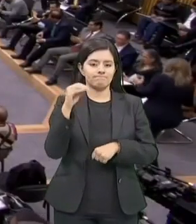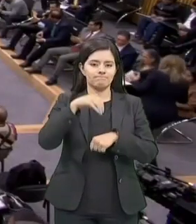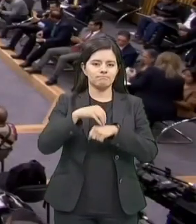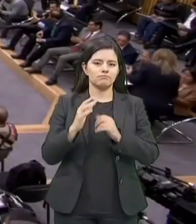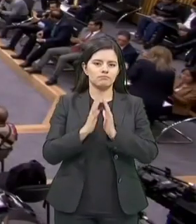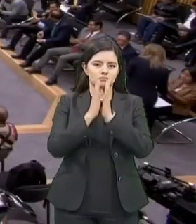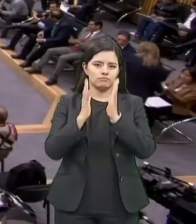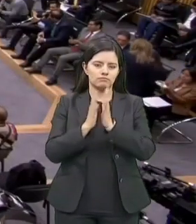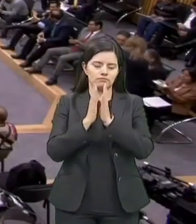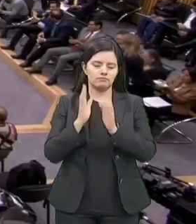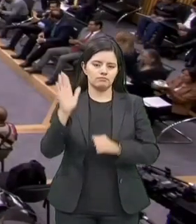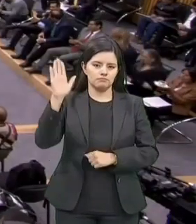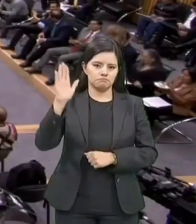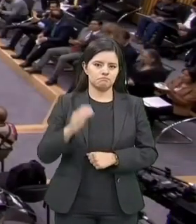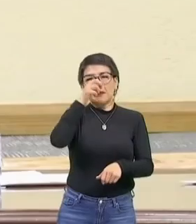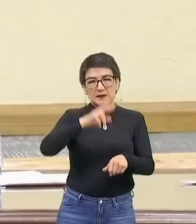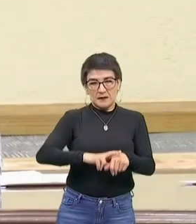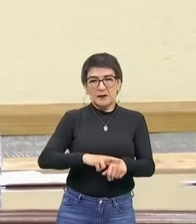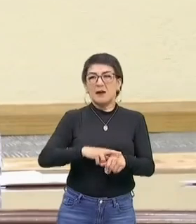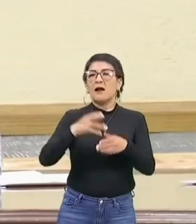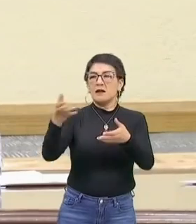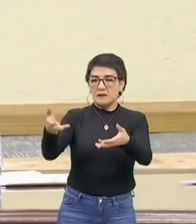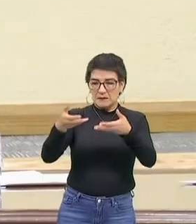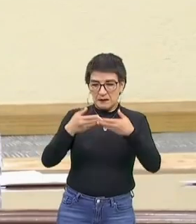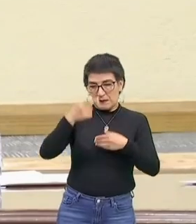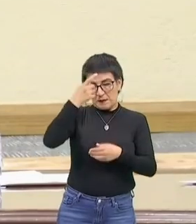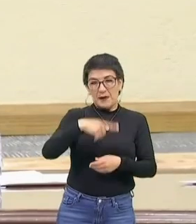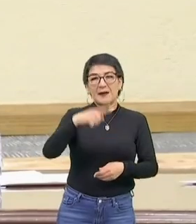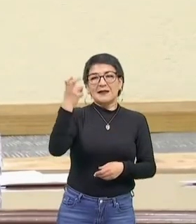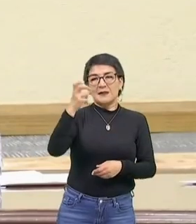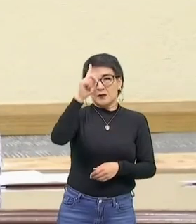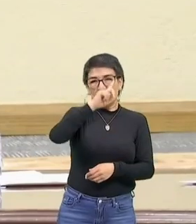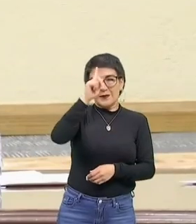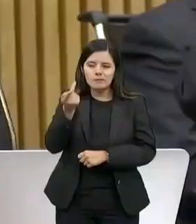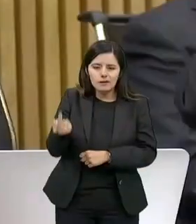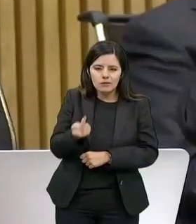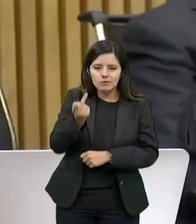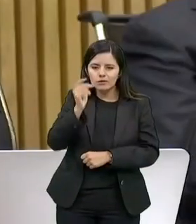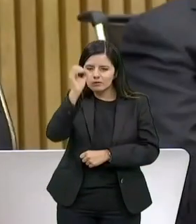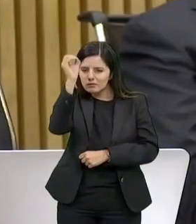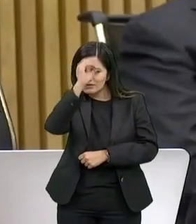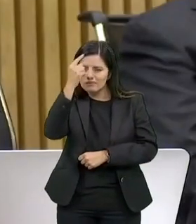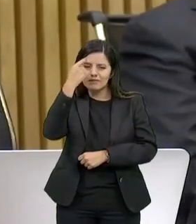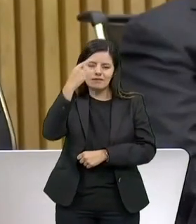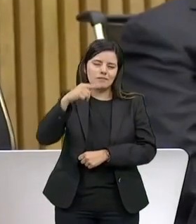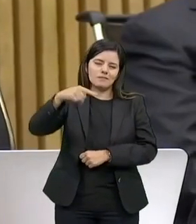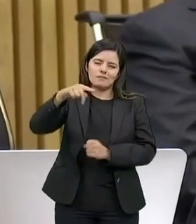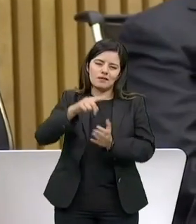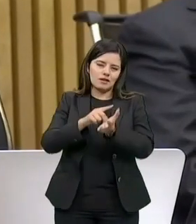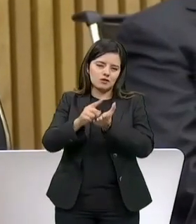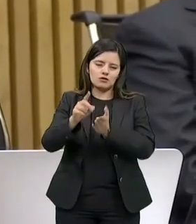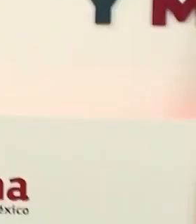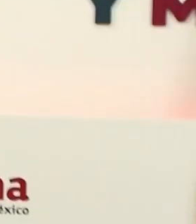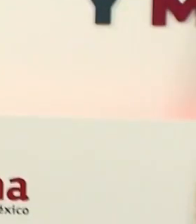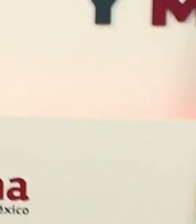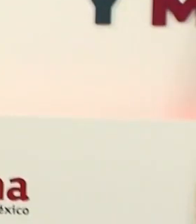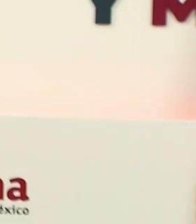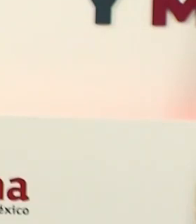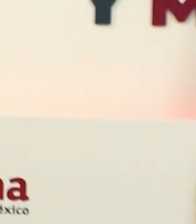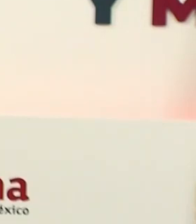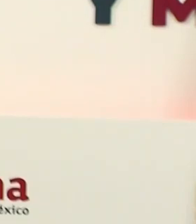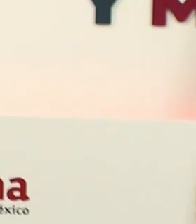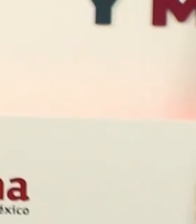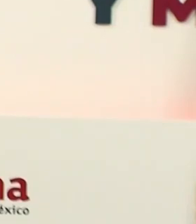Instituto estableció un tope de más de 34 millones de pesos un poquito más de 34 millones de pesos que cubren gastos en propaganda